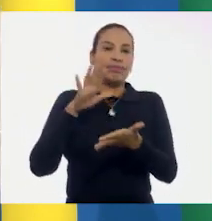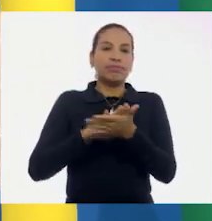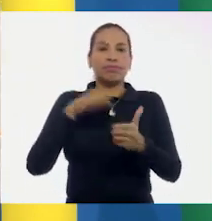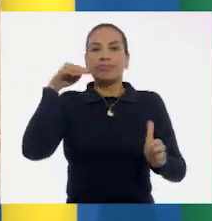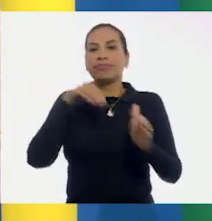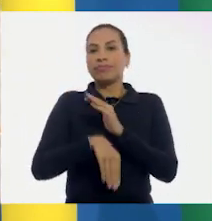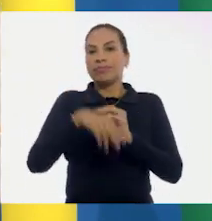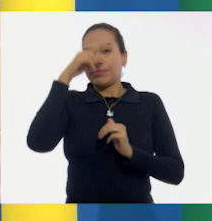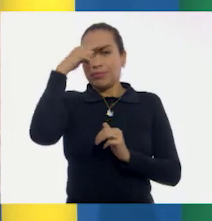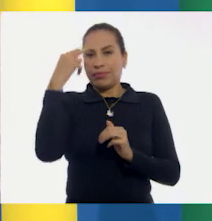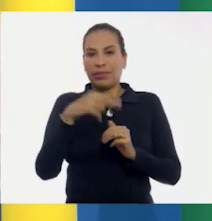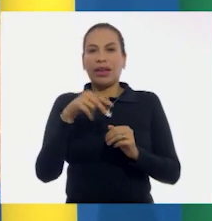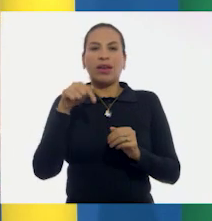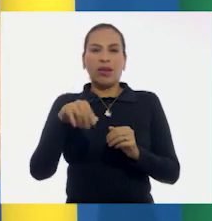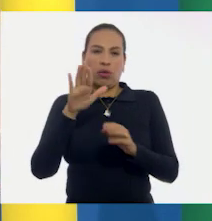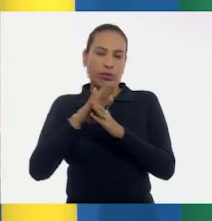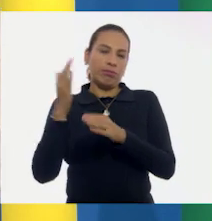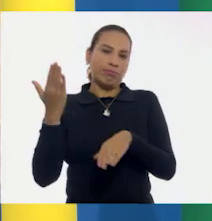de México Tenochtitlan.